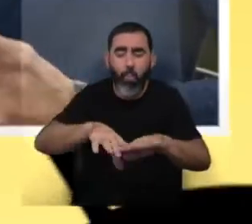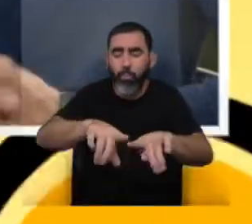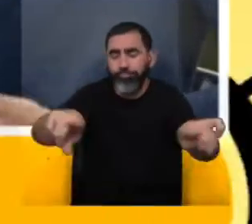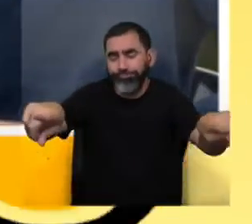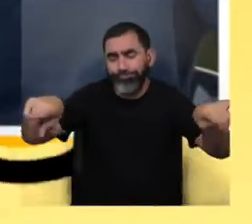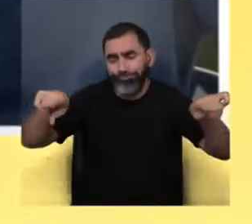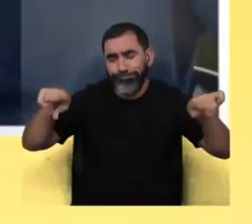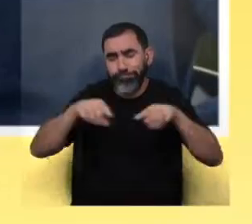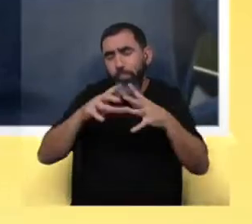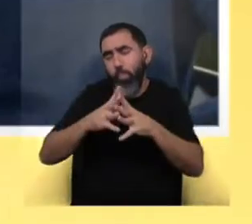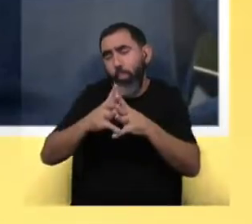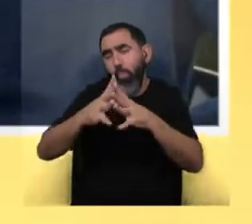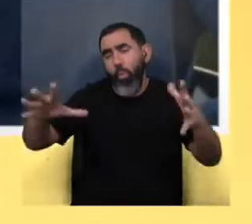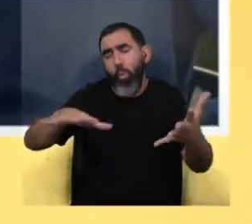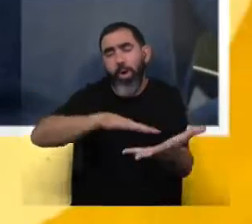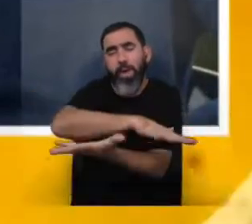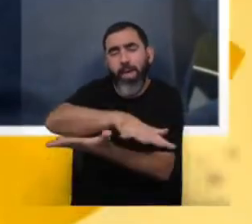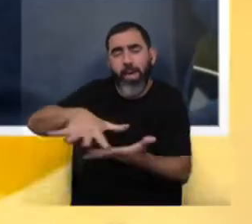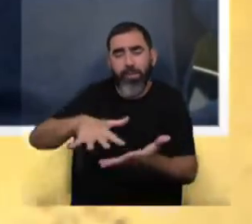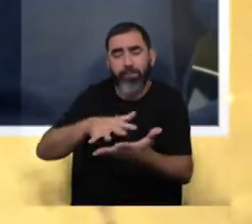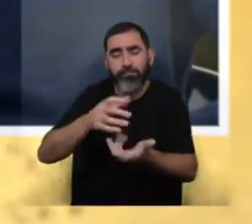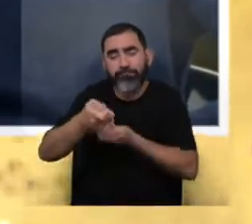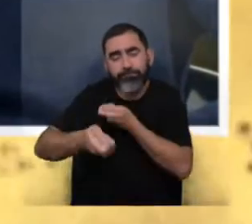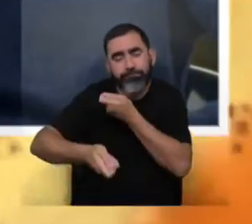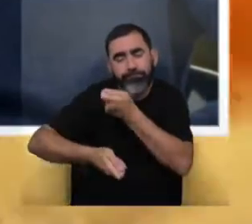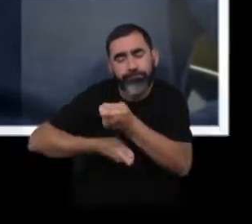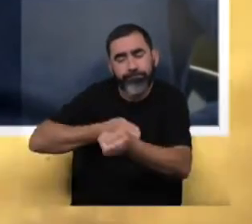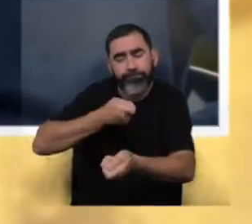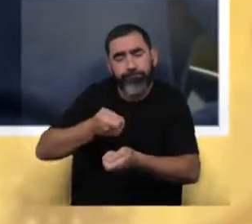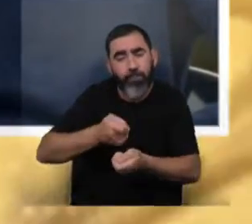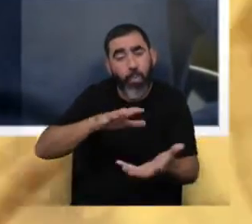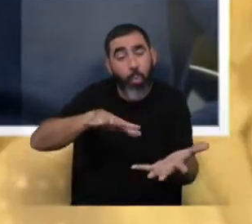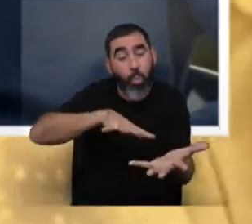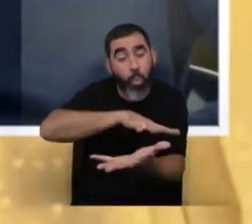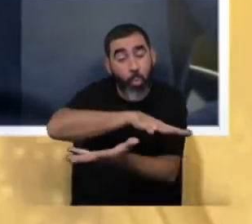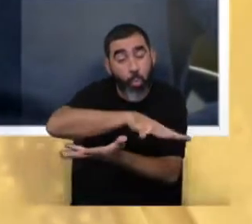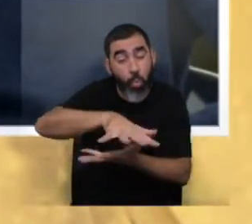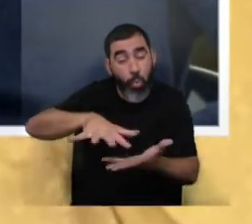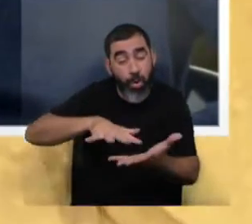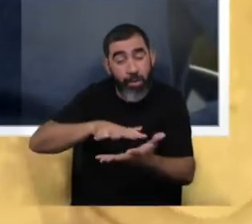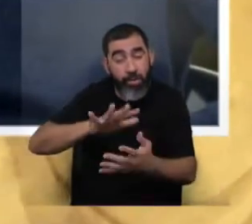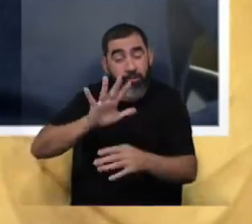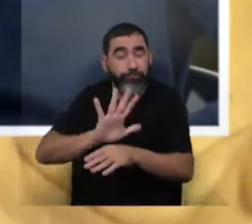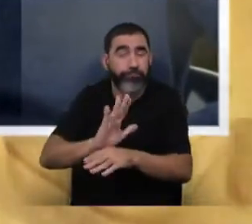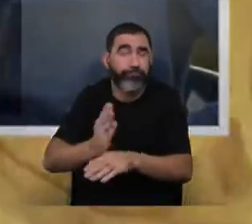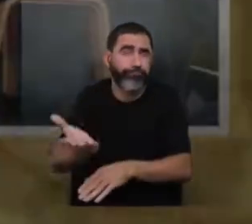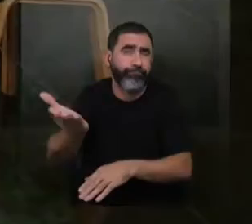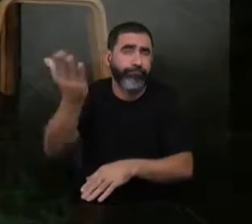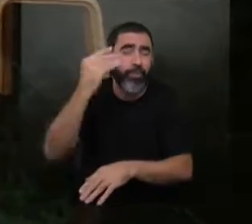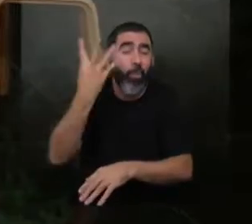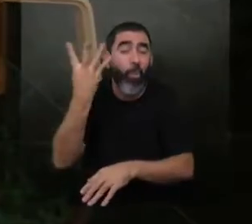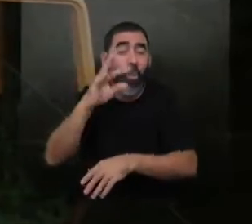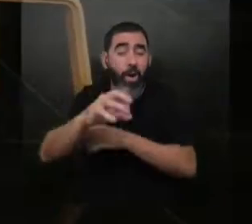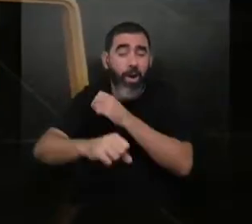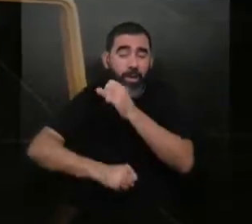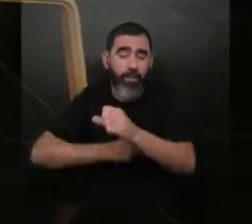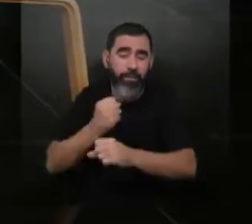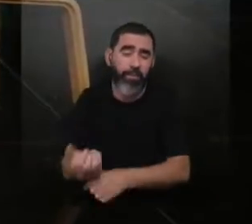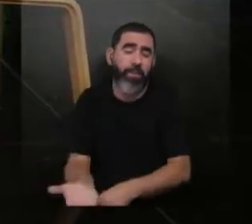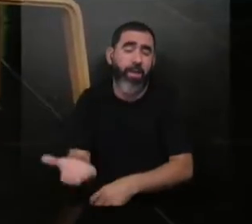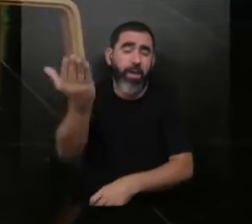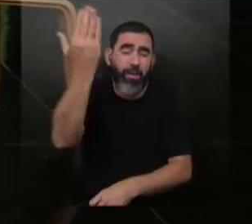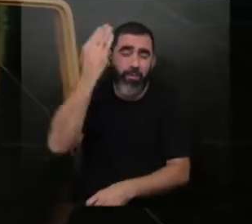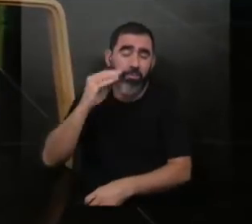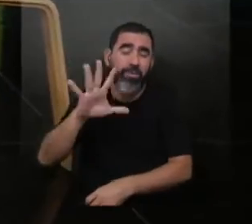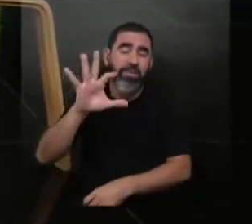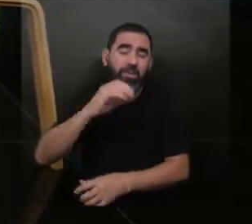grandes. Estamos hablando de reconstruir lugares a como eran hace más de 40 años, ¿no? 40,